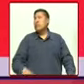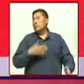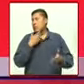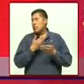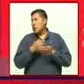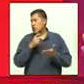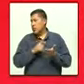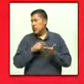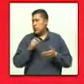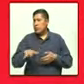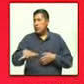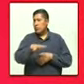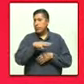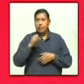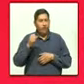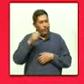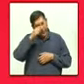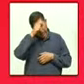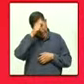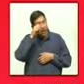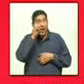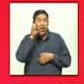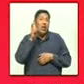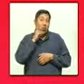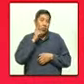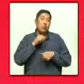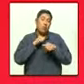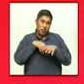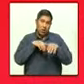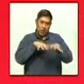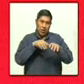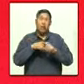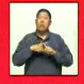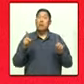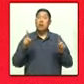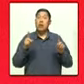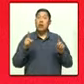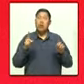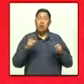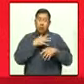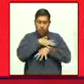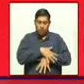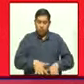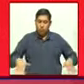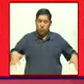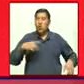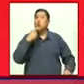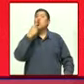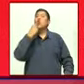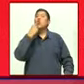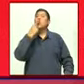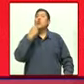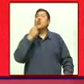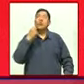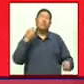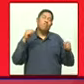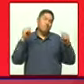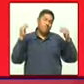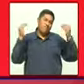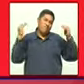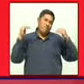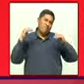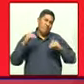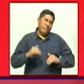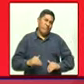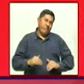Bueno, eso por el lado de Evo Morales y su marcha. Pero por el lado de los ponchos rojos la situación tiende a empeorar.